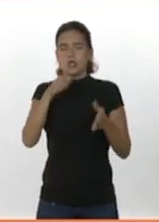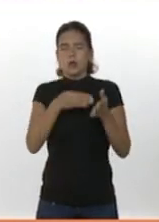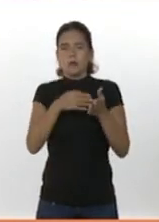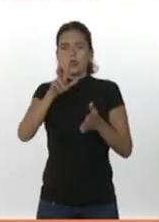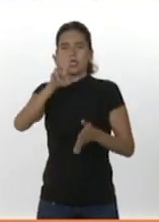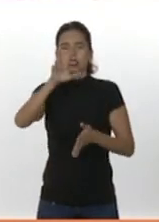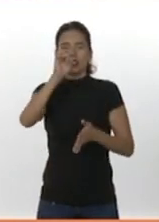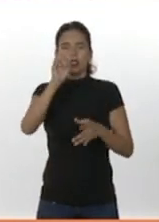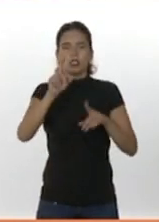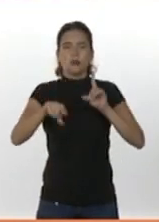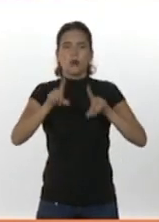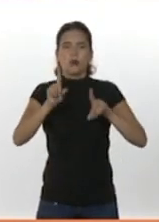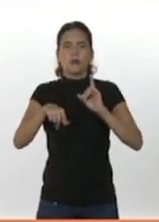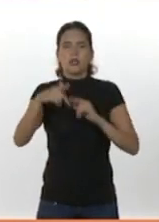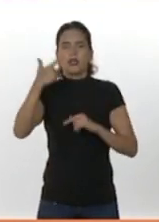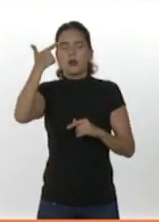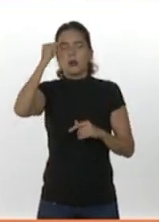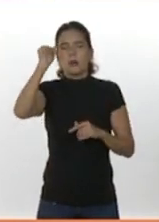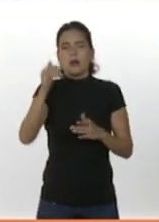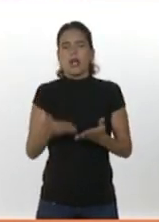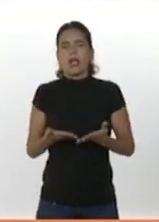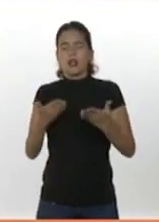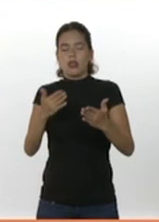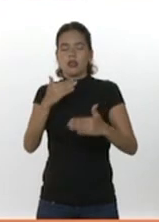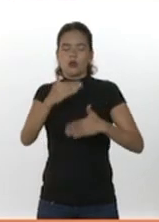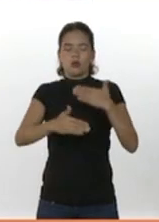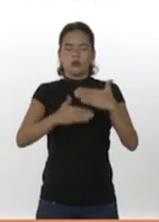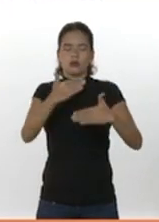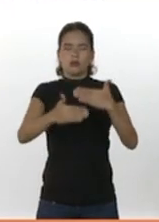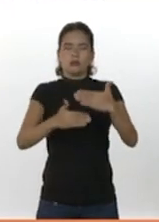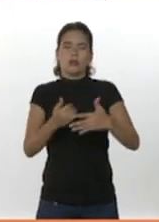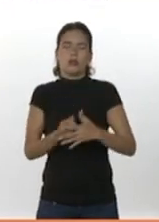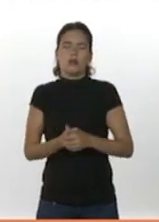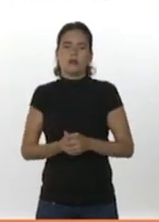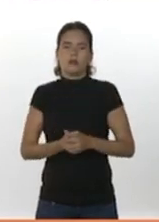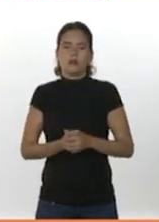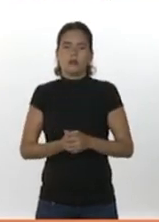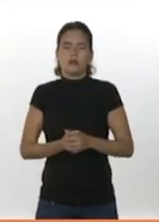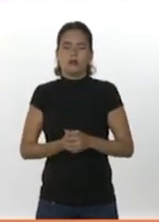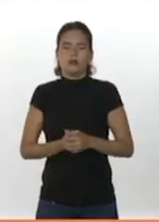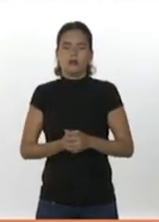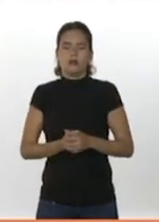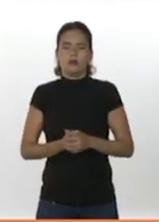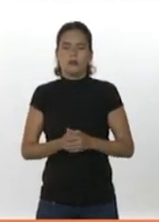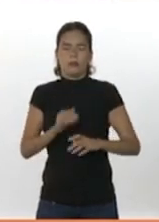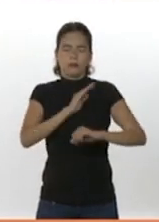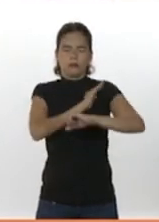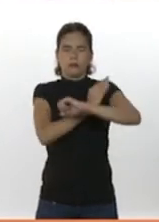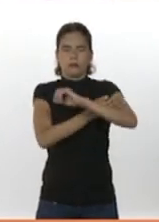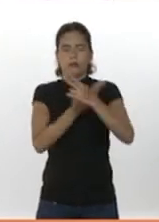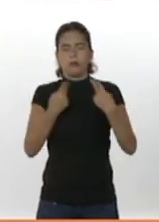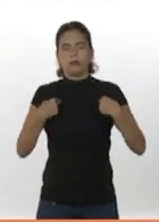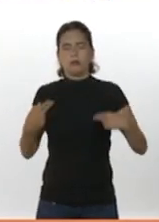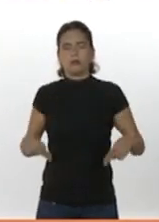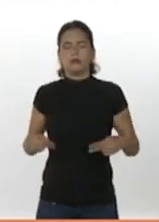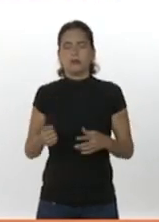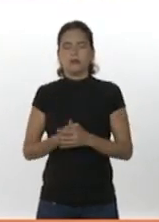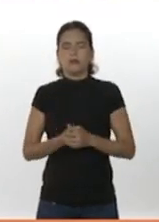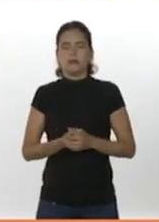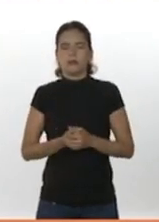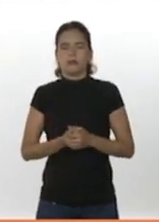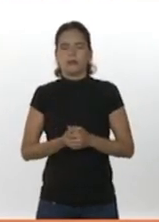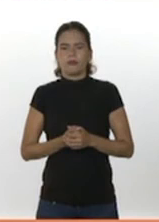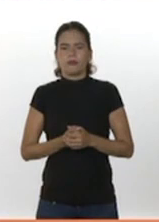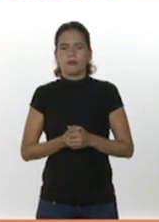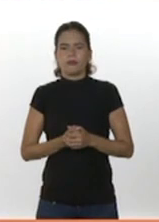en un promedio para dar continuidad a la supervivencia del ser humano. Entonces es